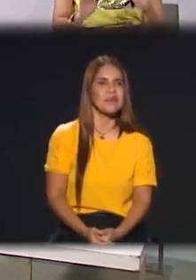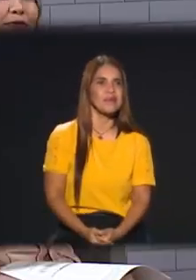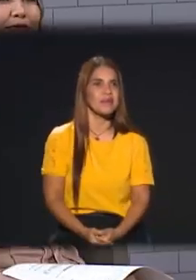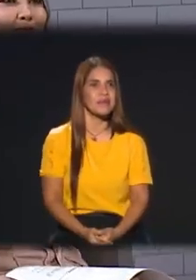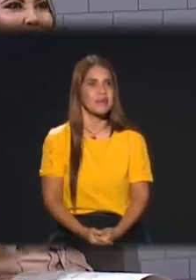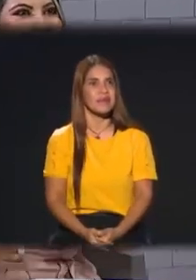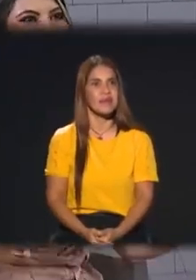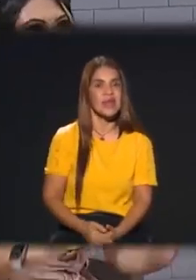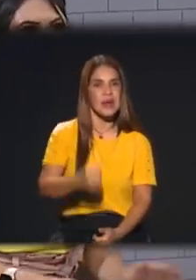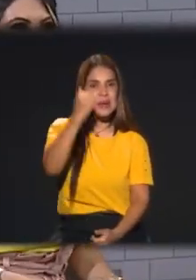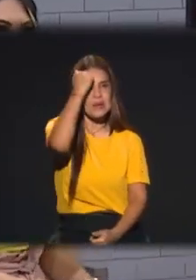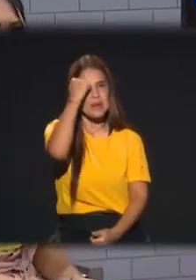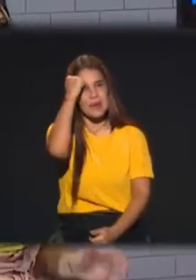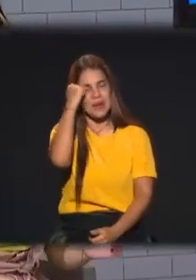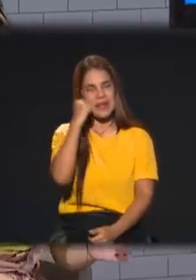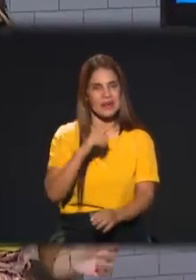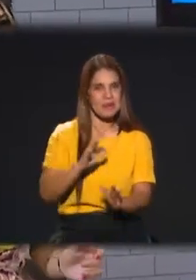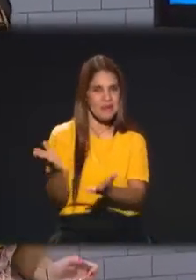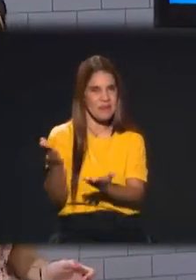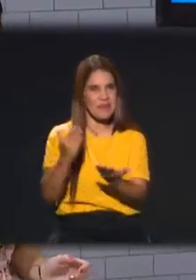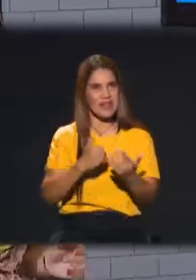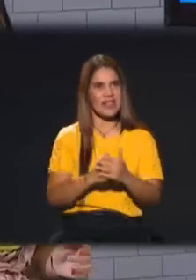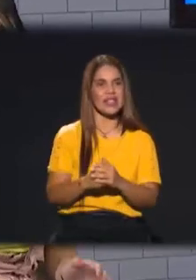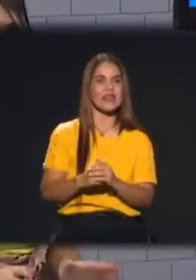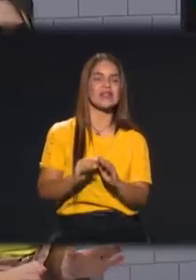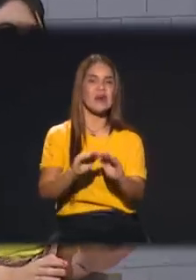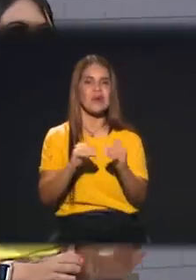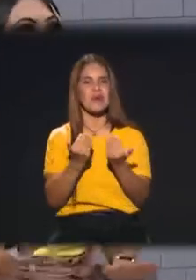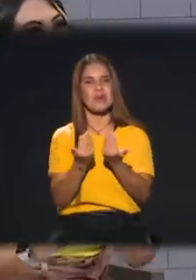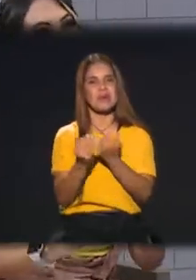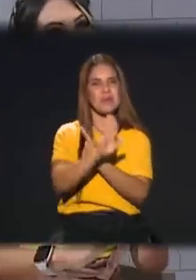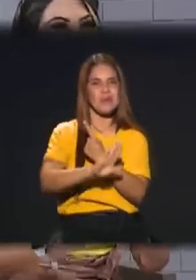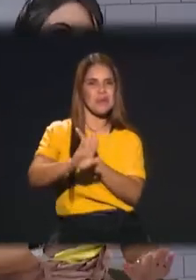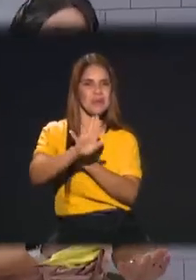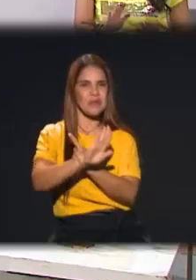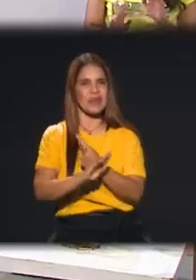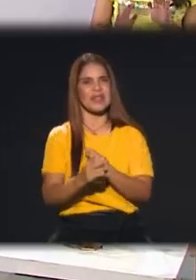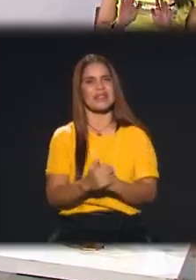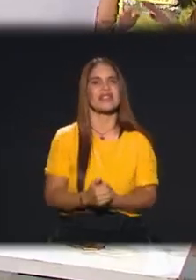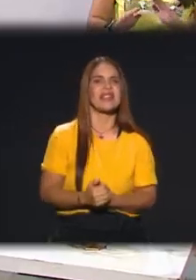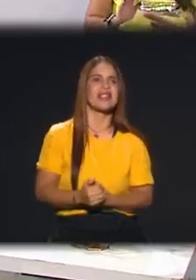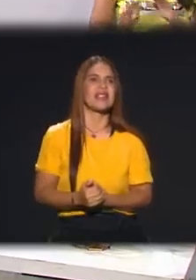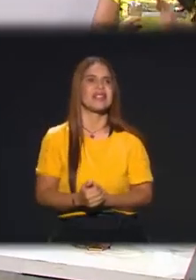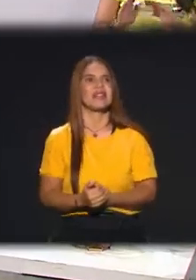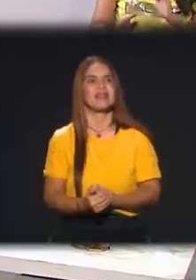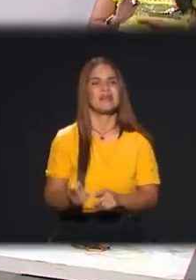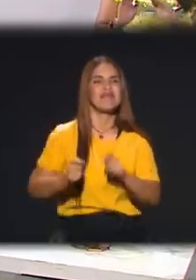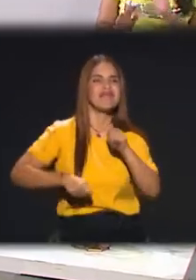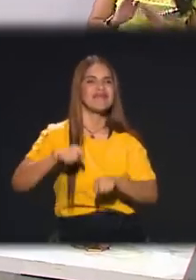Y esto lo hace el maestro Fruco. Entorno escolar protector. Y Fruco, dale. Fruco, dale al